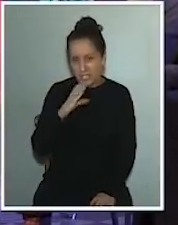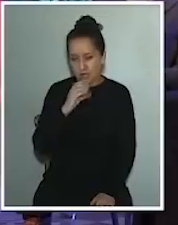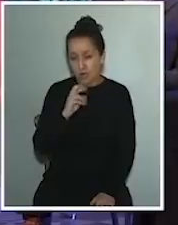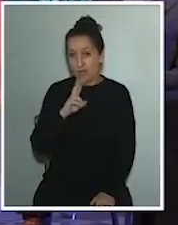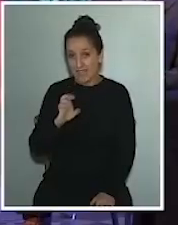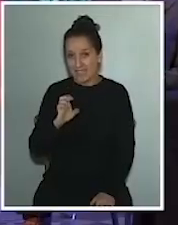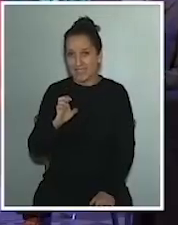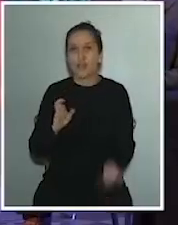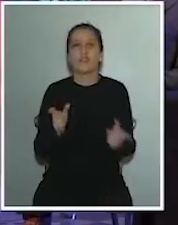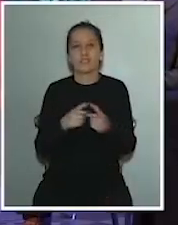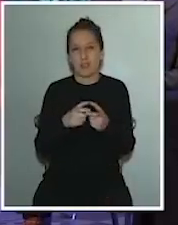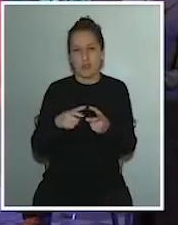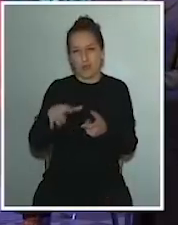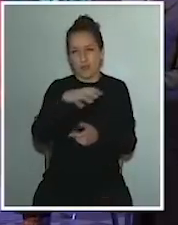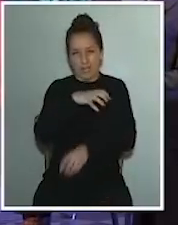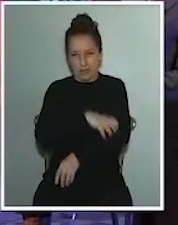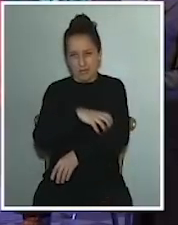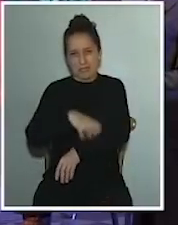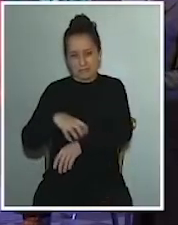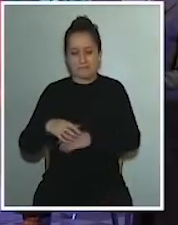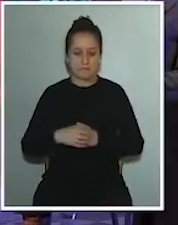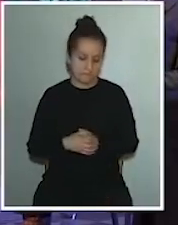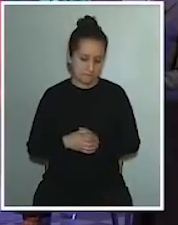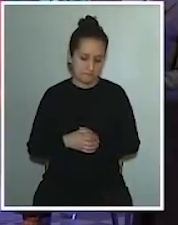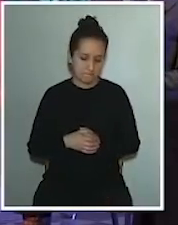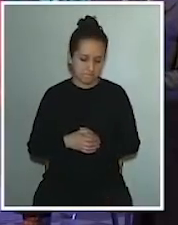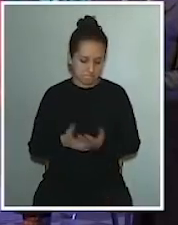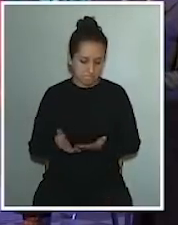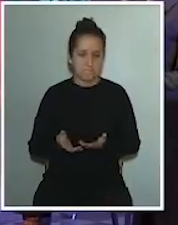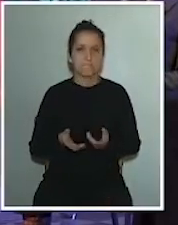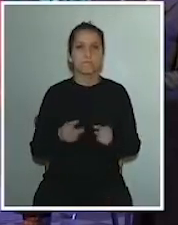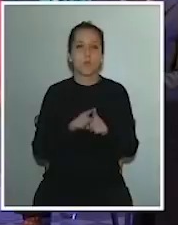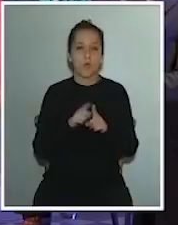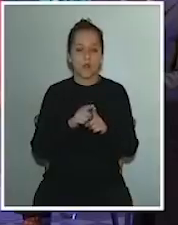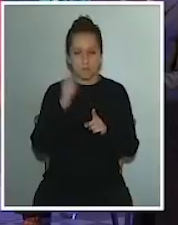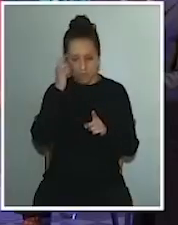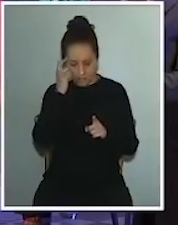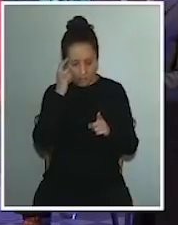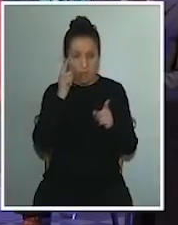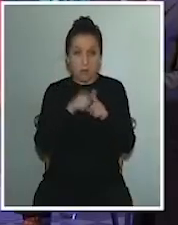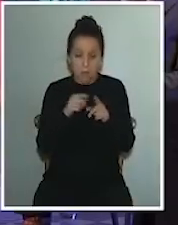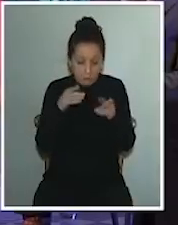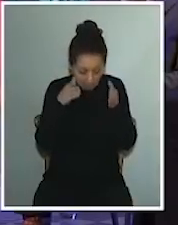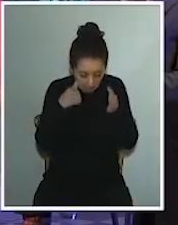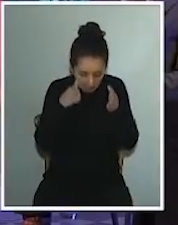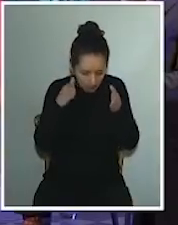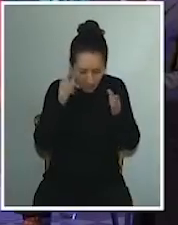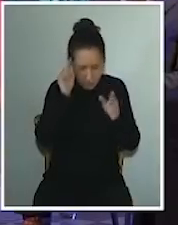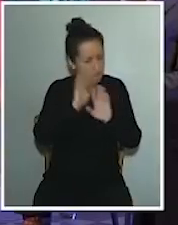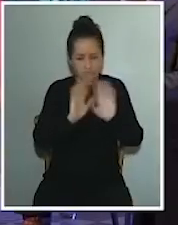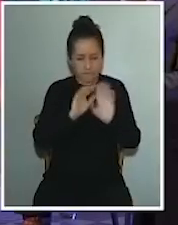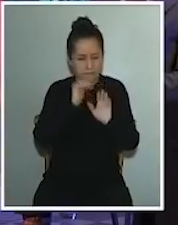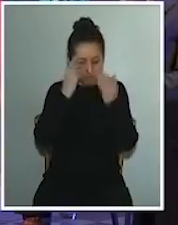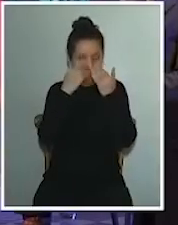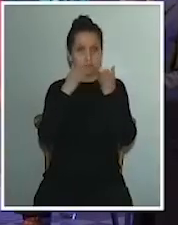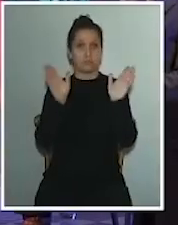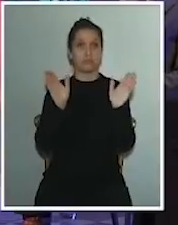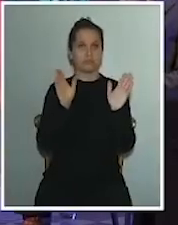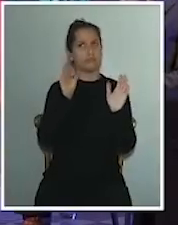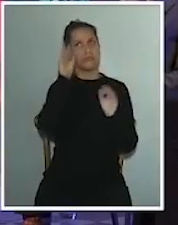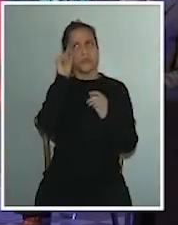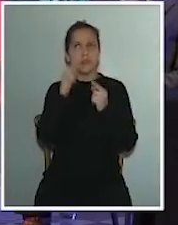pero creo que se puede empezar a discutir como dicen salirse de la caja para ver alternativas nuevas como lo están haciendo ustedes